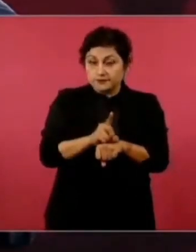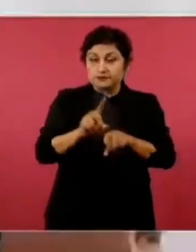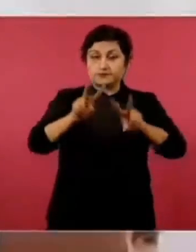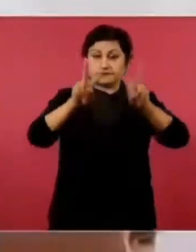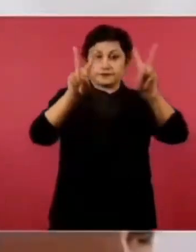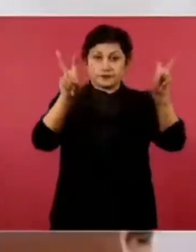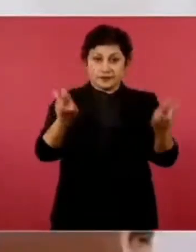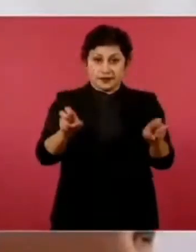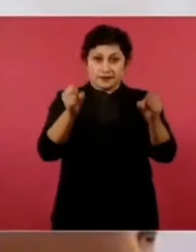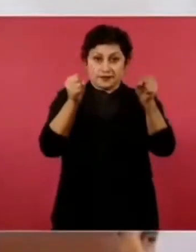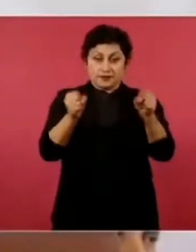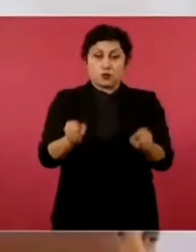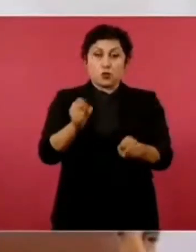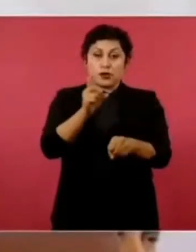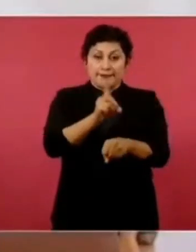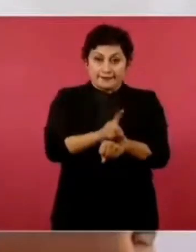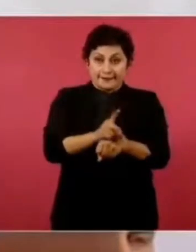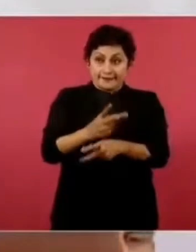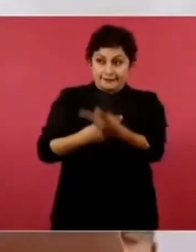Gabinete de Seguridad,